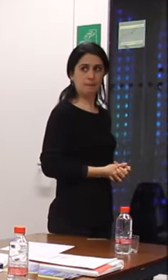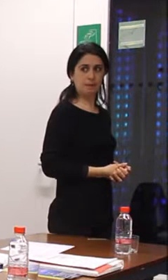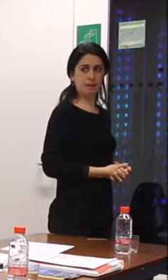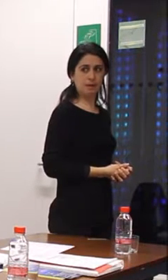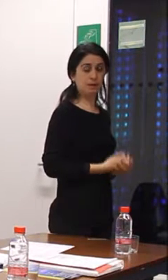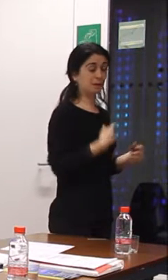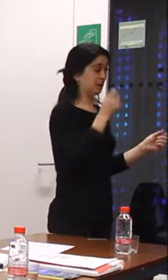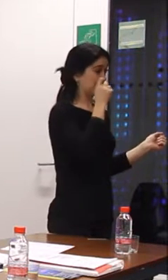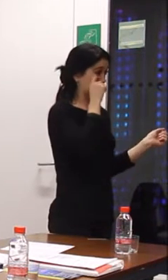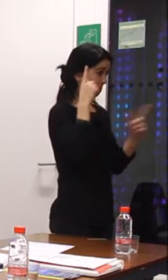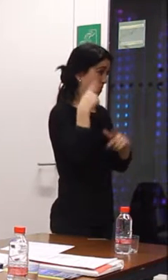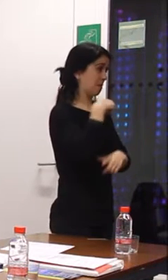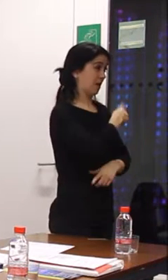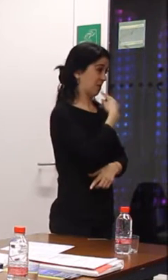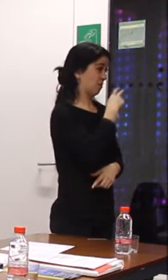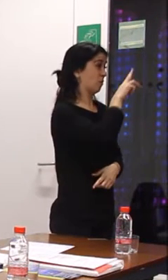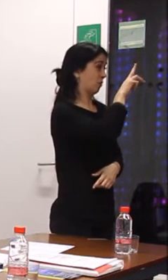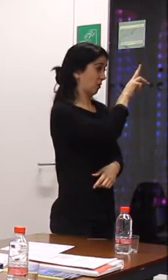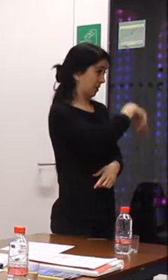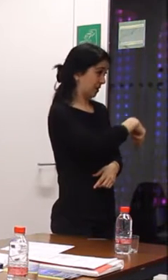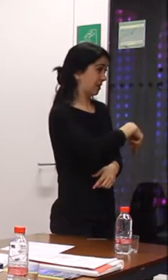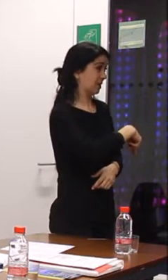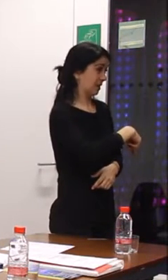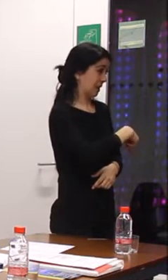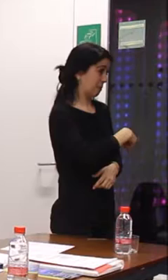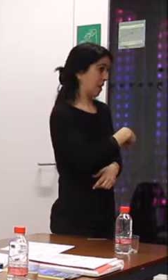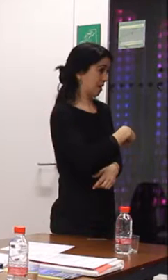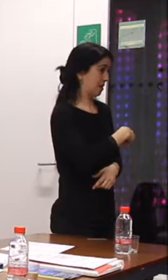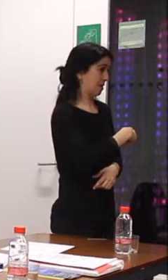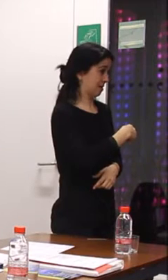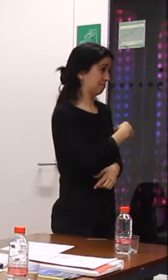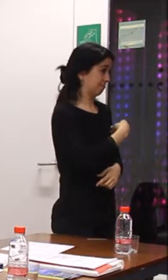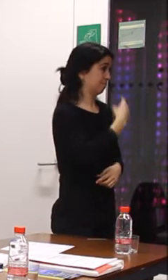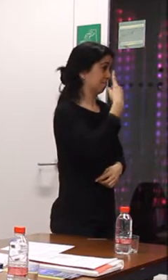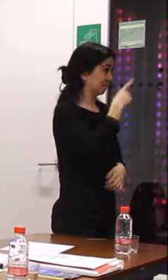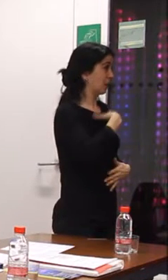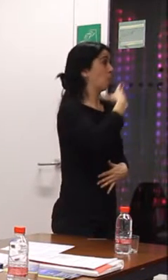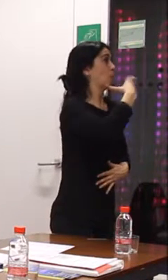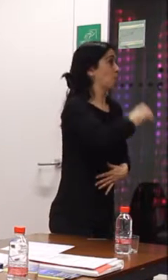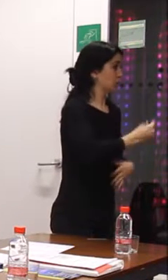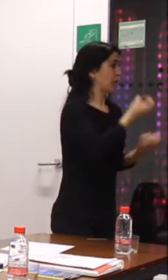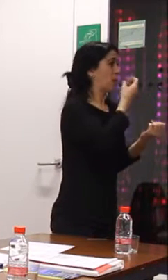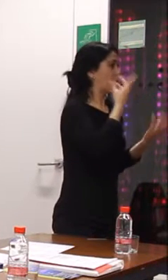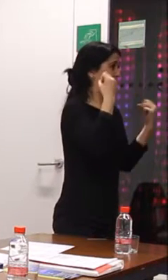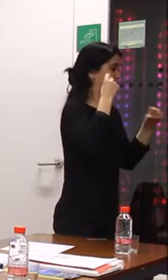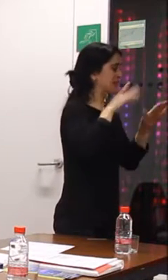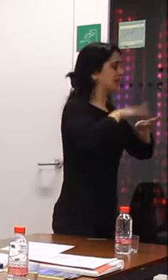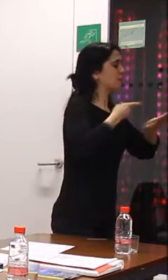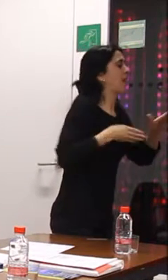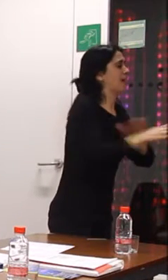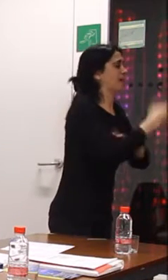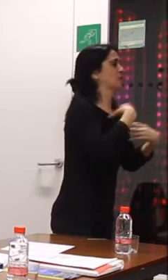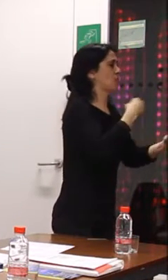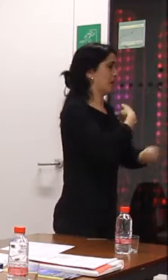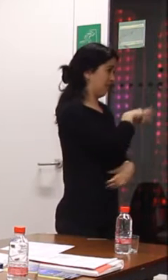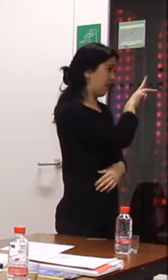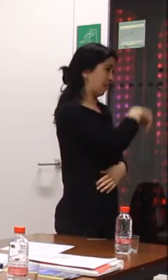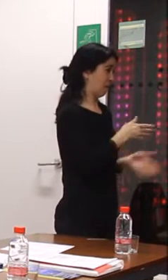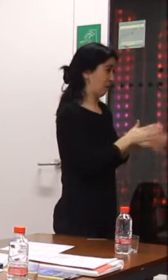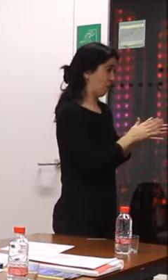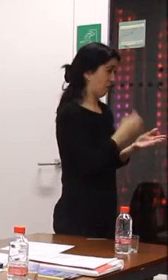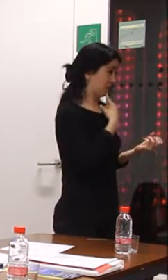línea de posibles buenas prácticas en el acceso a la energía.